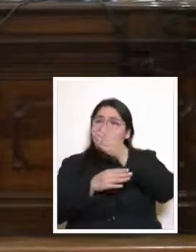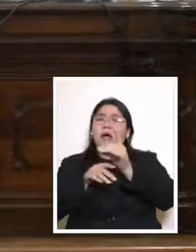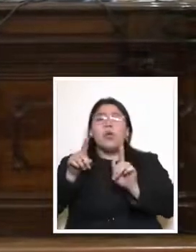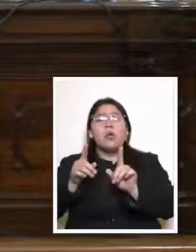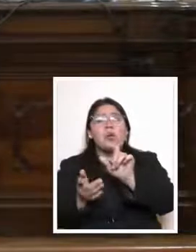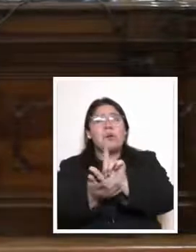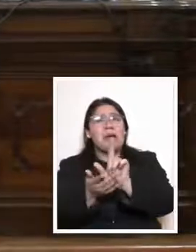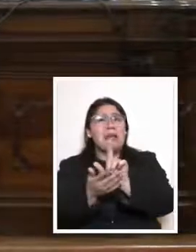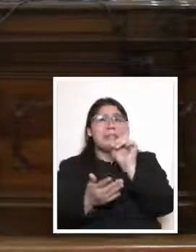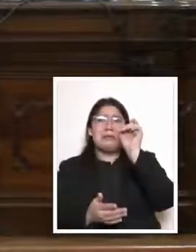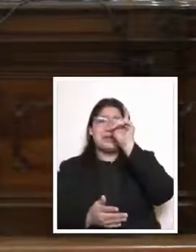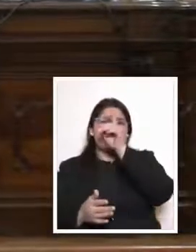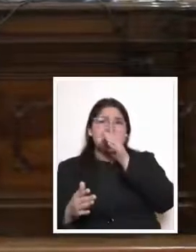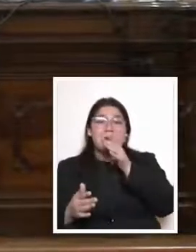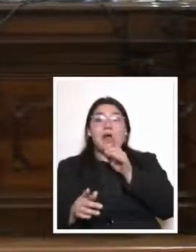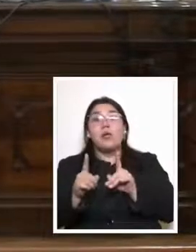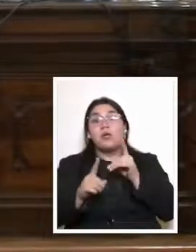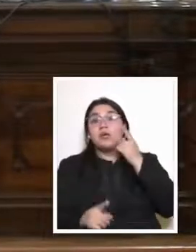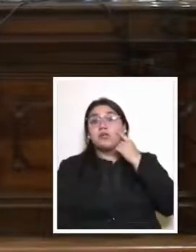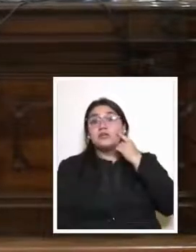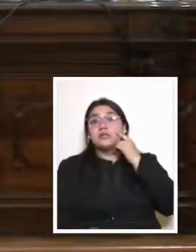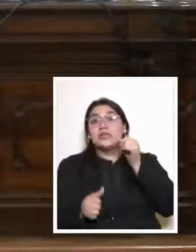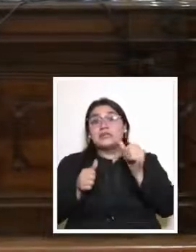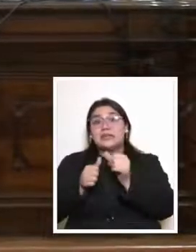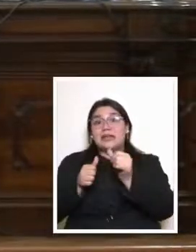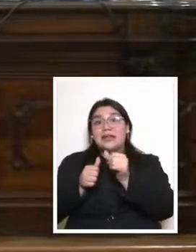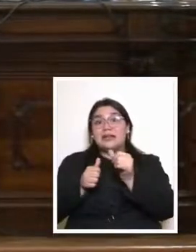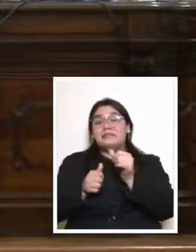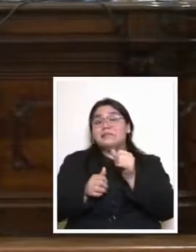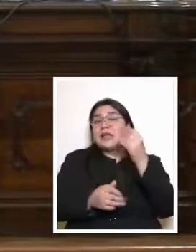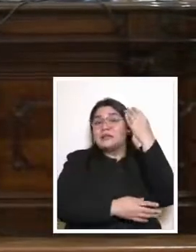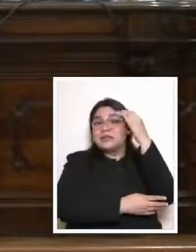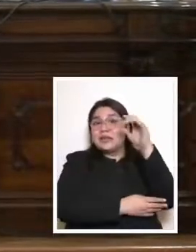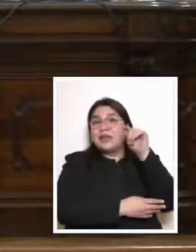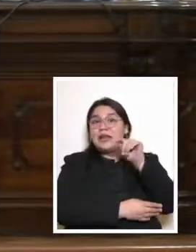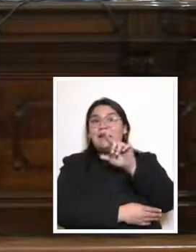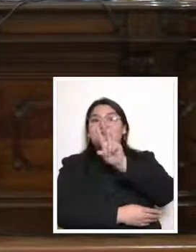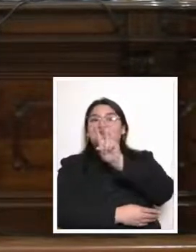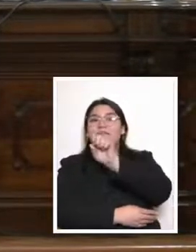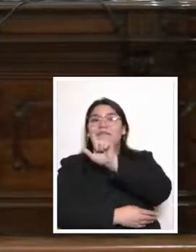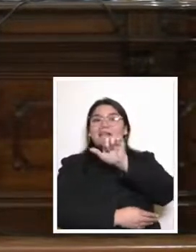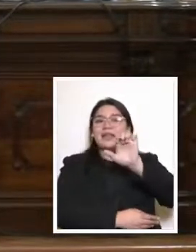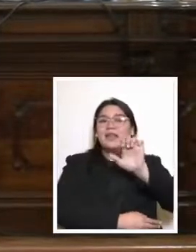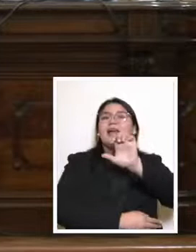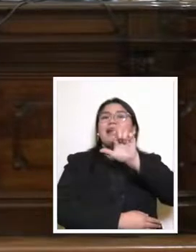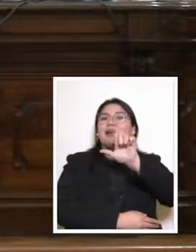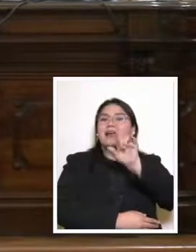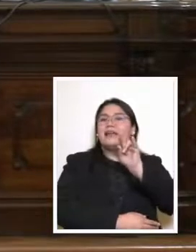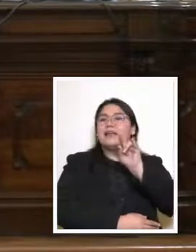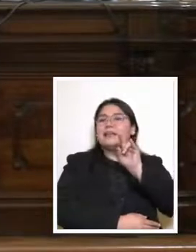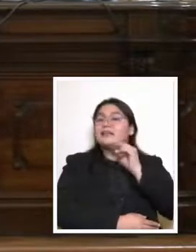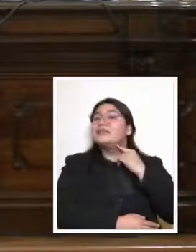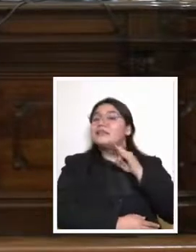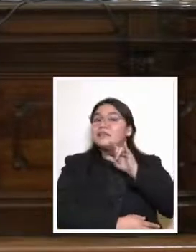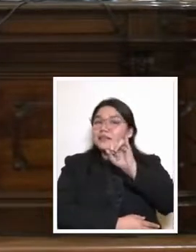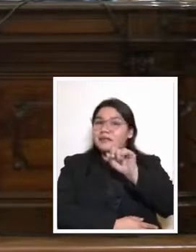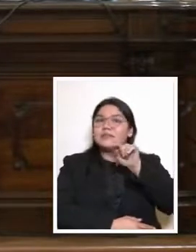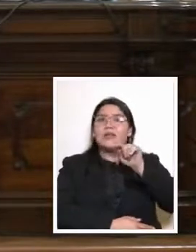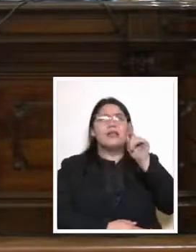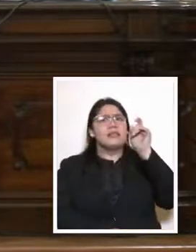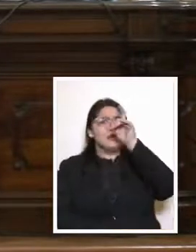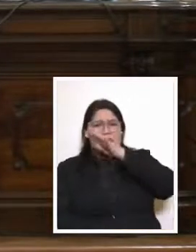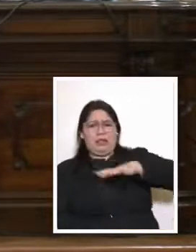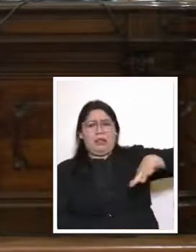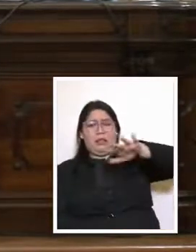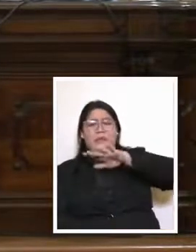donde estaban, porque los que conocen el Valle de Elqui es un lugar geográficamente muy difícil. Sí. Y cómo se sentía ese